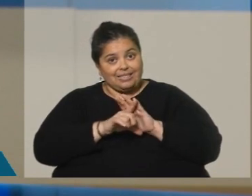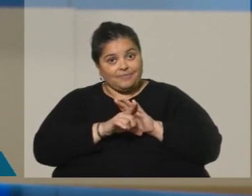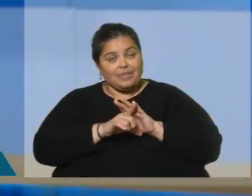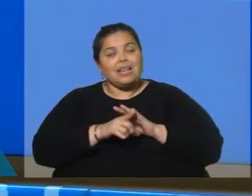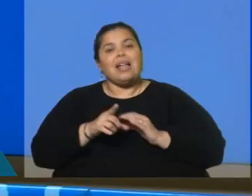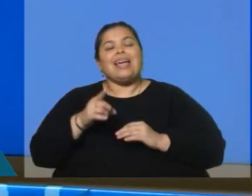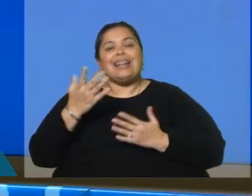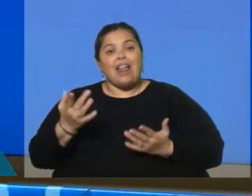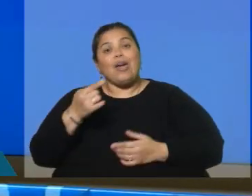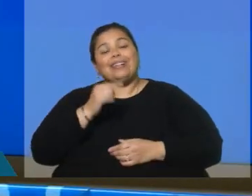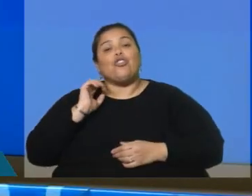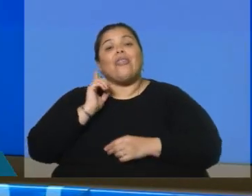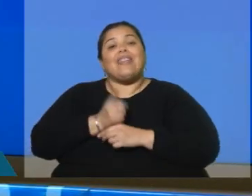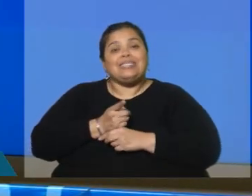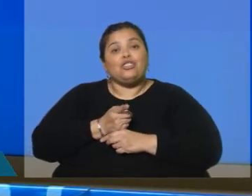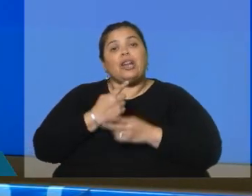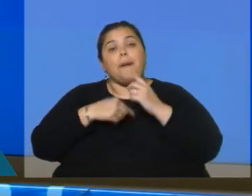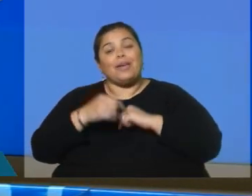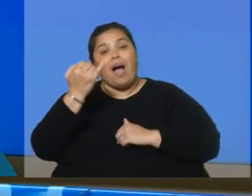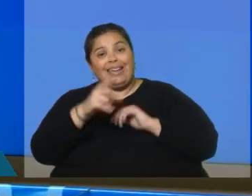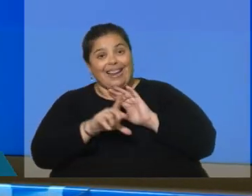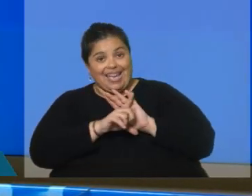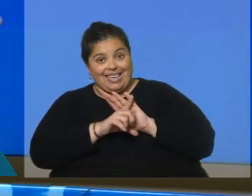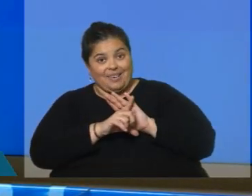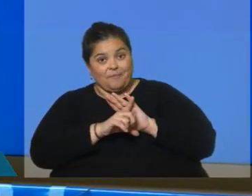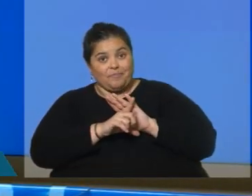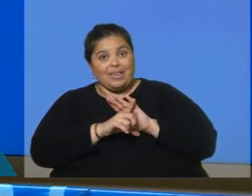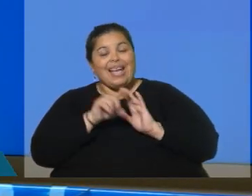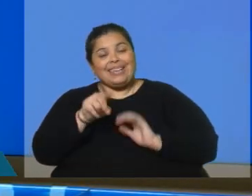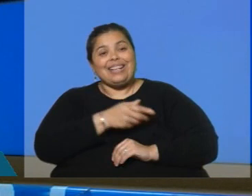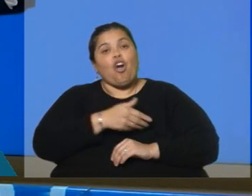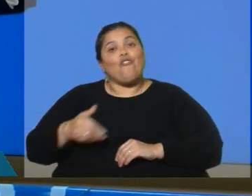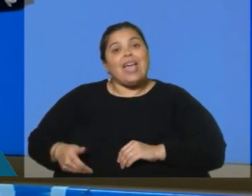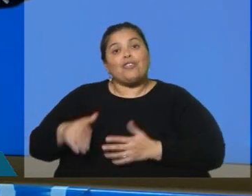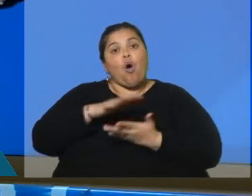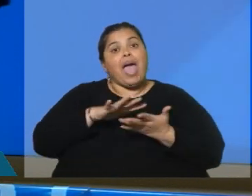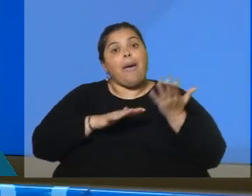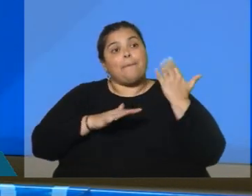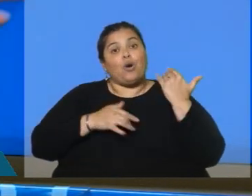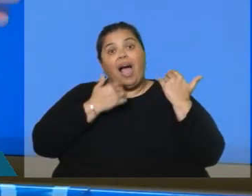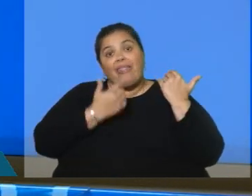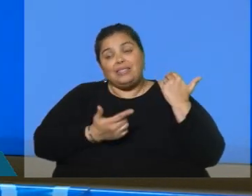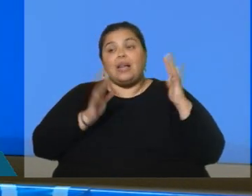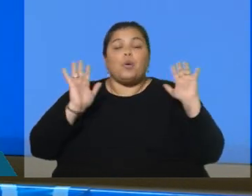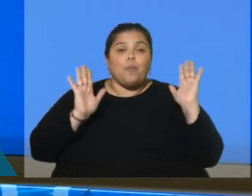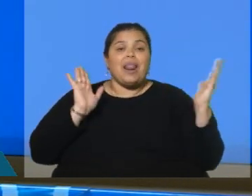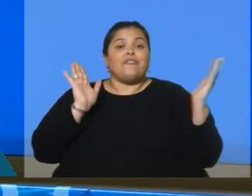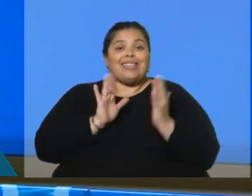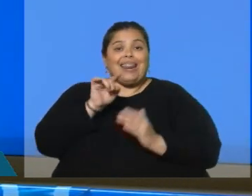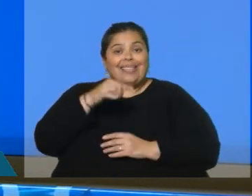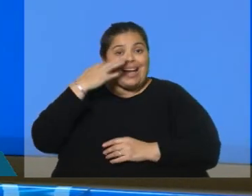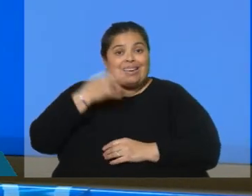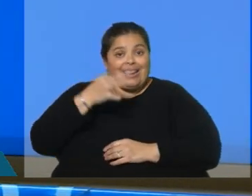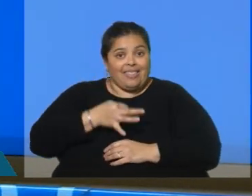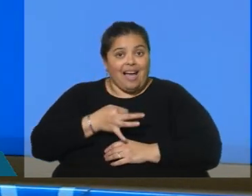se toman amparados en la ley de todas formas usarán o no gustarán pero el gobierno de la época entendió que para enfrentar la realidad que había